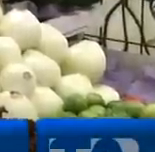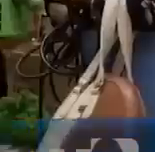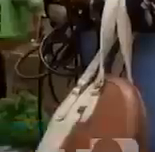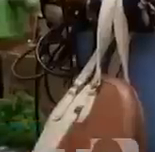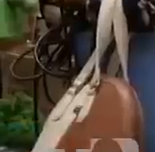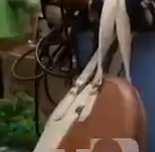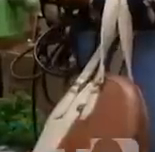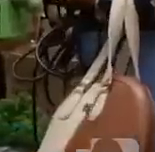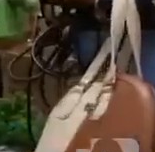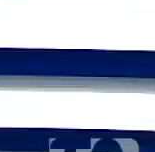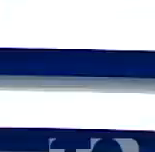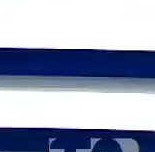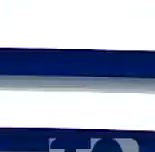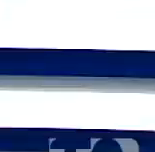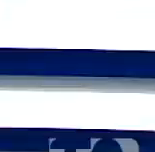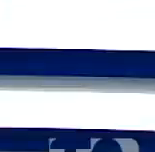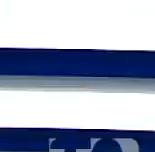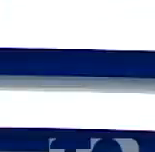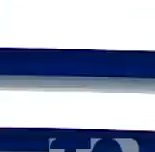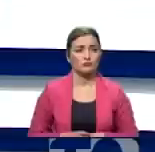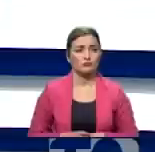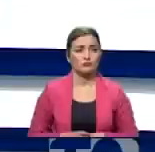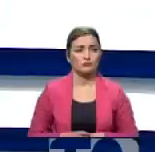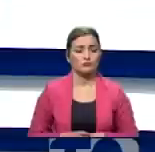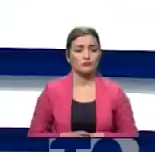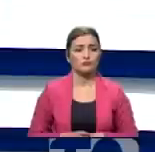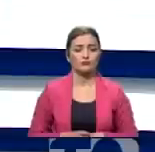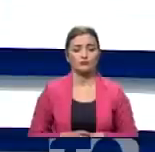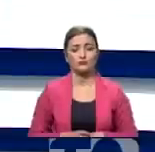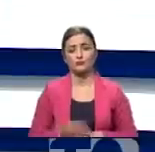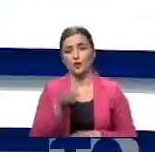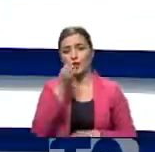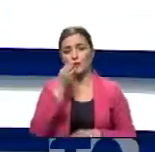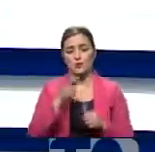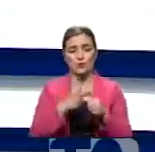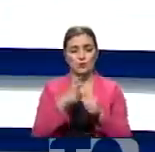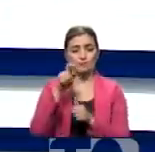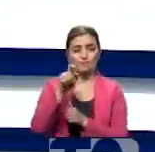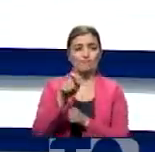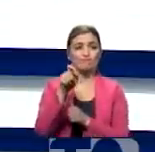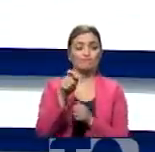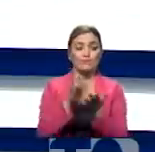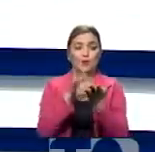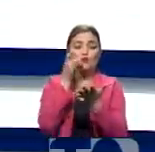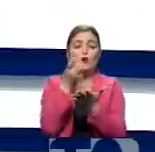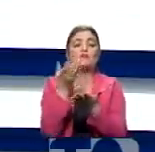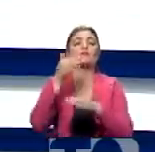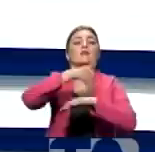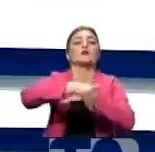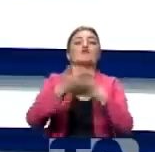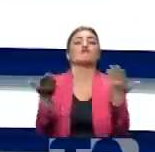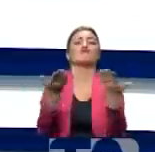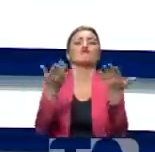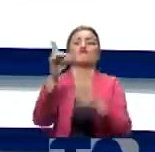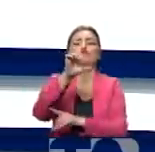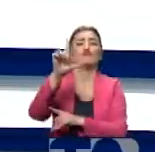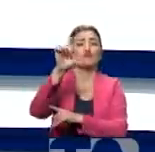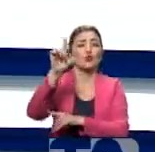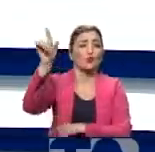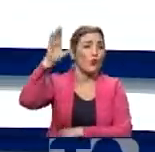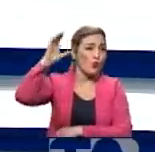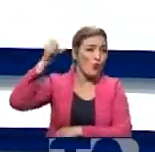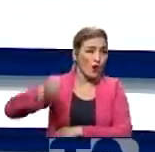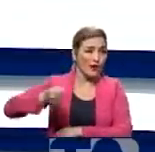Merizalde, 24 horas. Alimentos de primera necesidad y medicamentos llegaron la tarde de este lunes a Cuenca vía